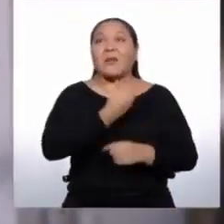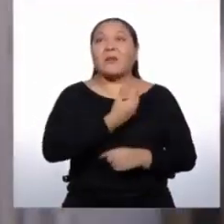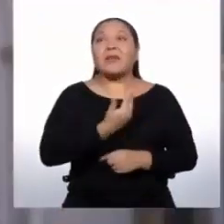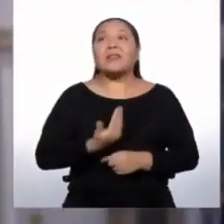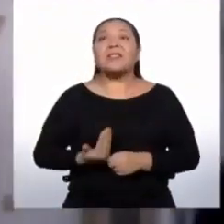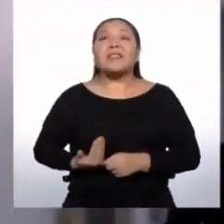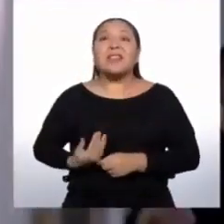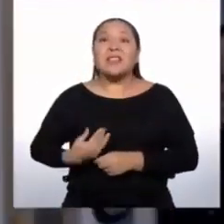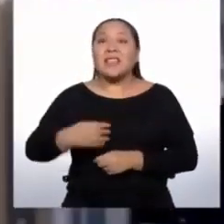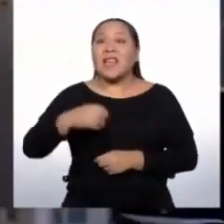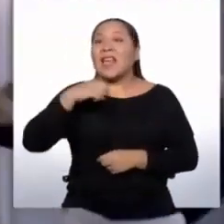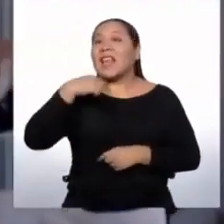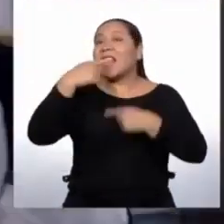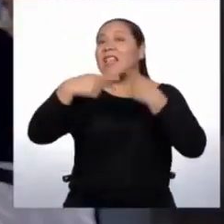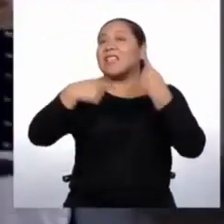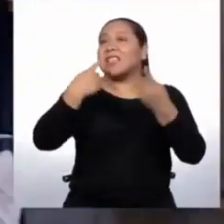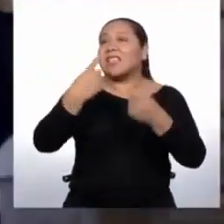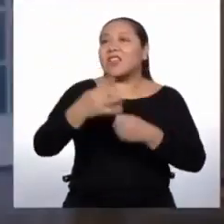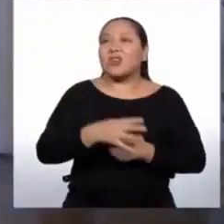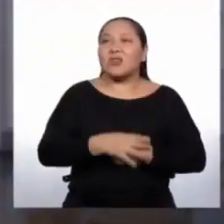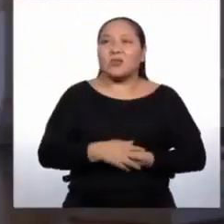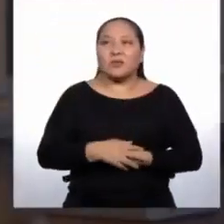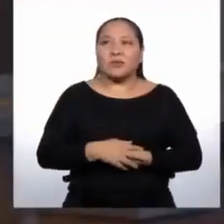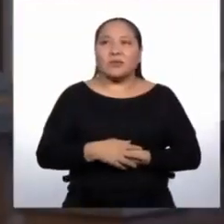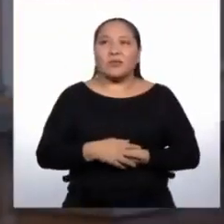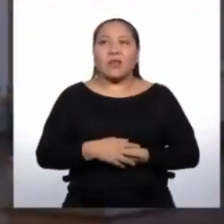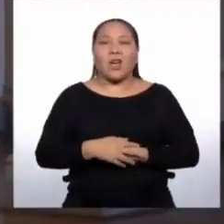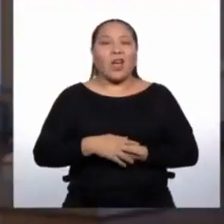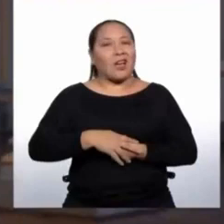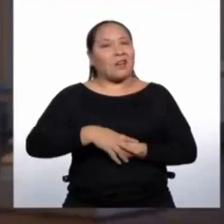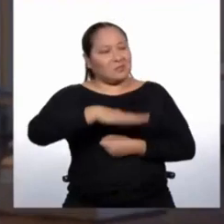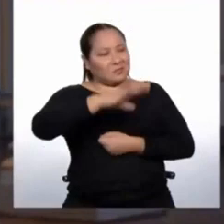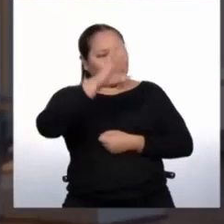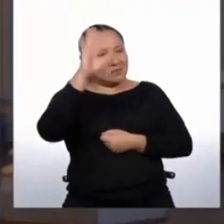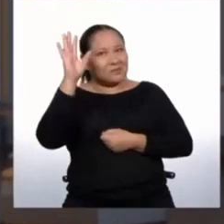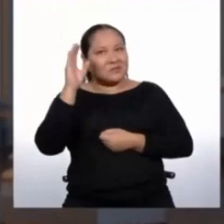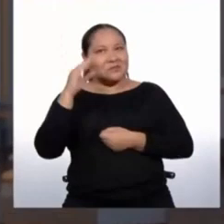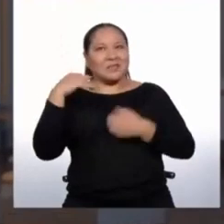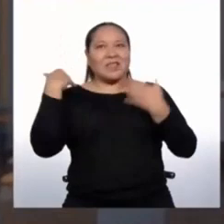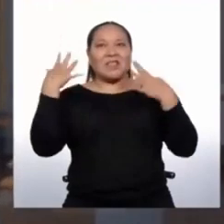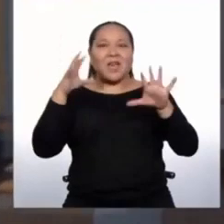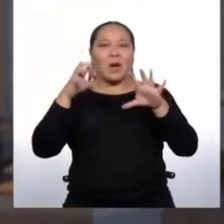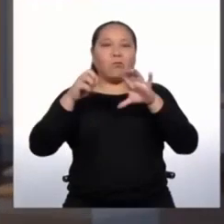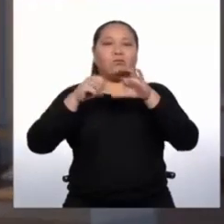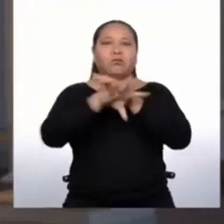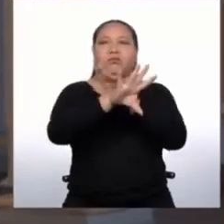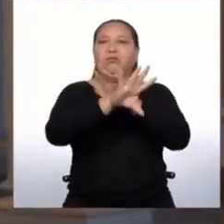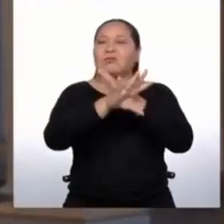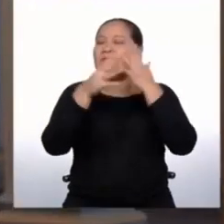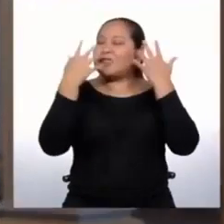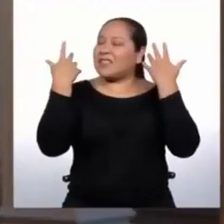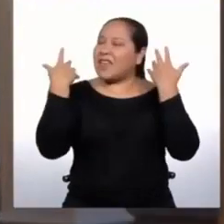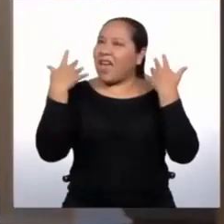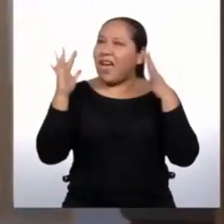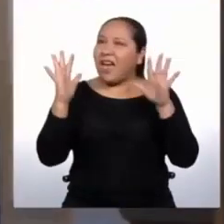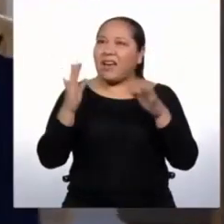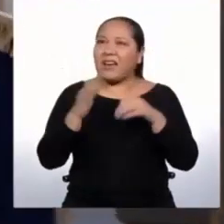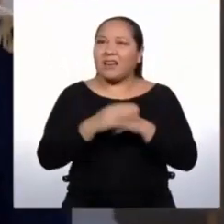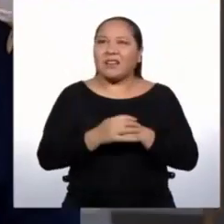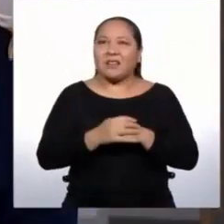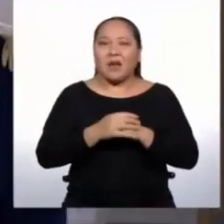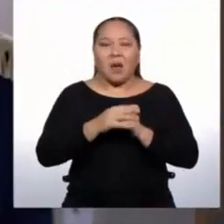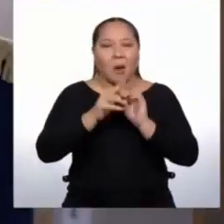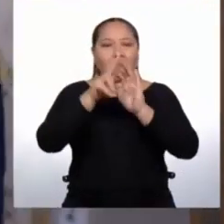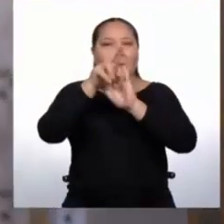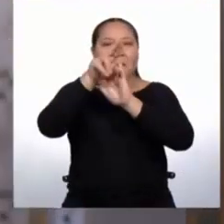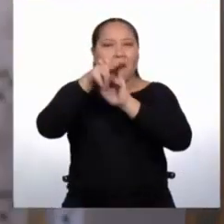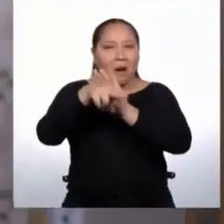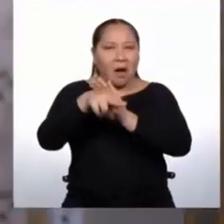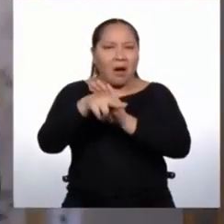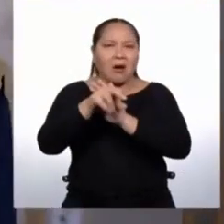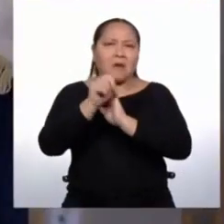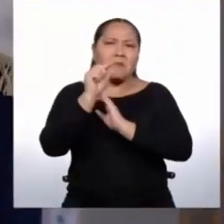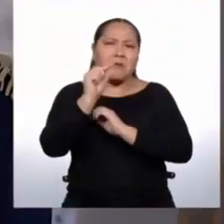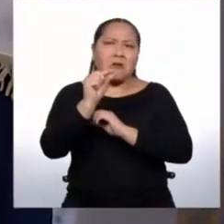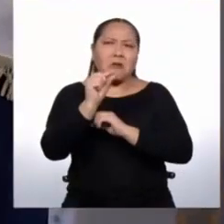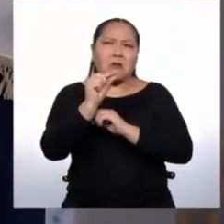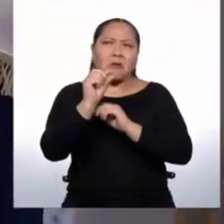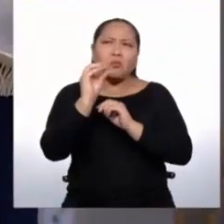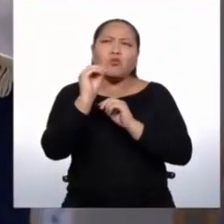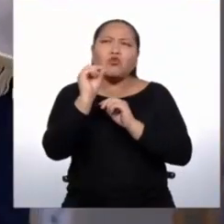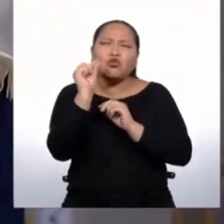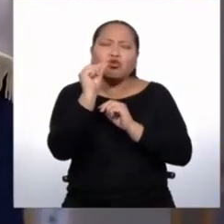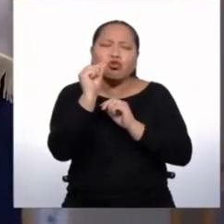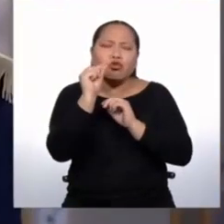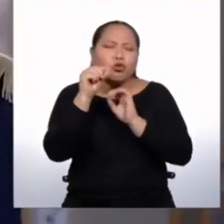dijo a sus tertulios: Señores, ya hizo fuego el cañoncito. Puntería baja, poca pólvora,